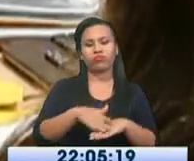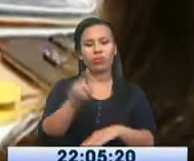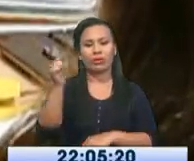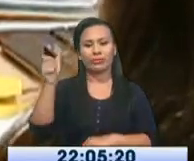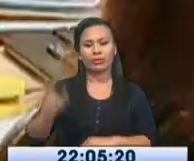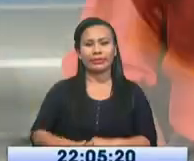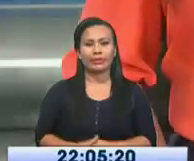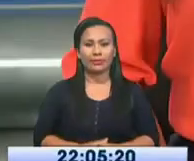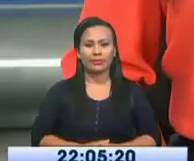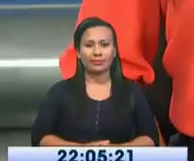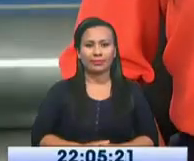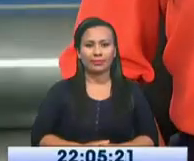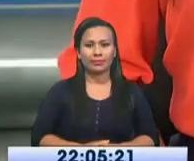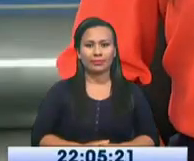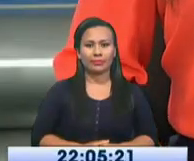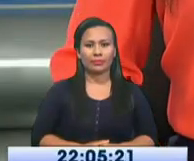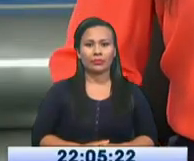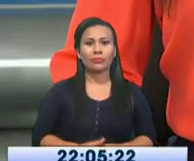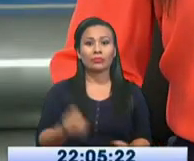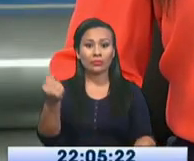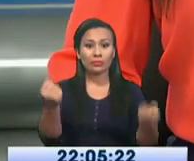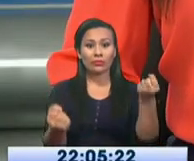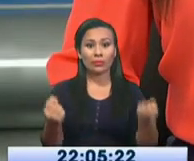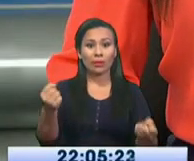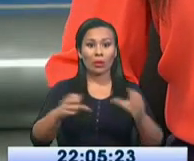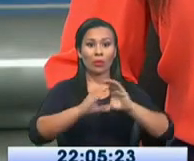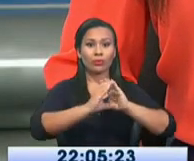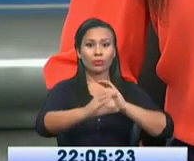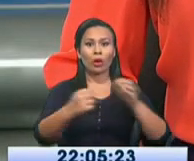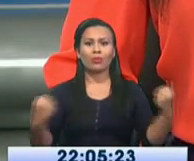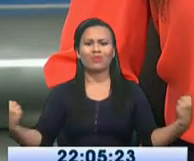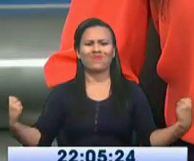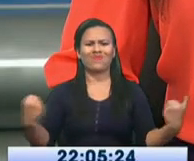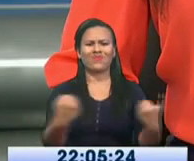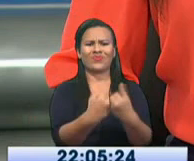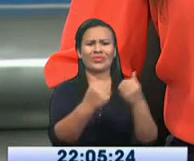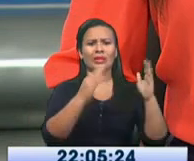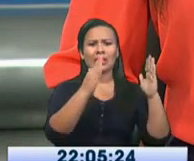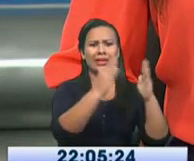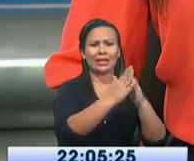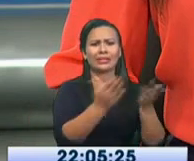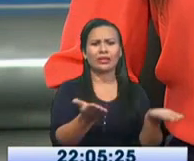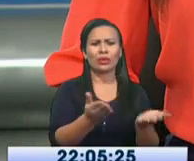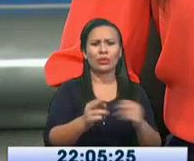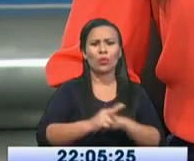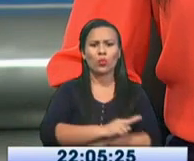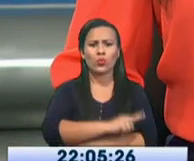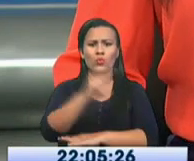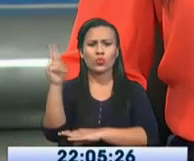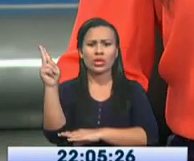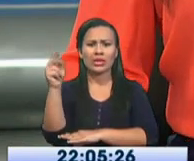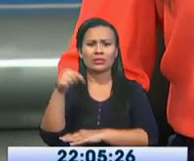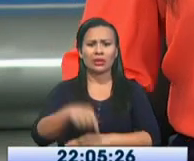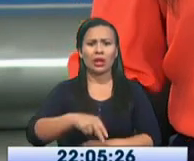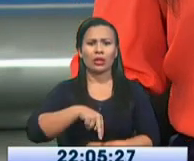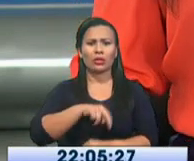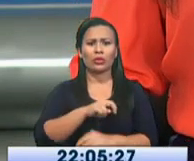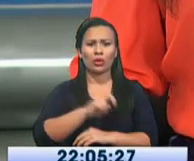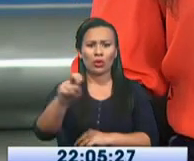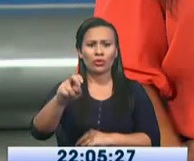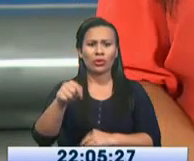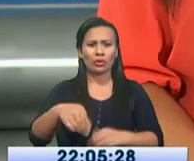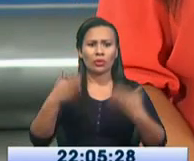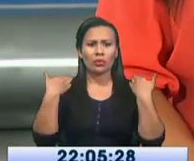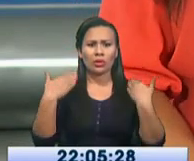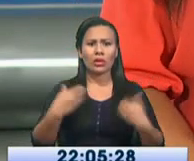Morales. El conductor de un bus se estrelló contra una vivienda en el sector de Urdesa, al norte de Guayaquil. Más de una docena